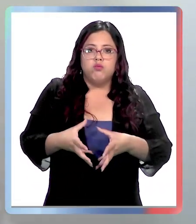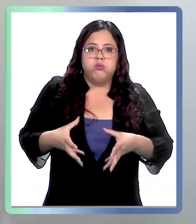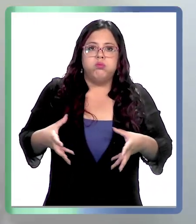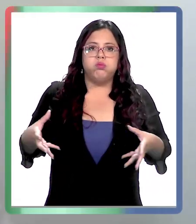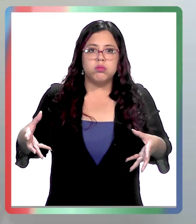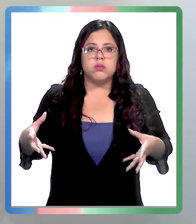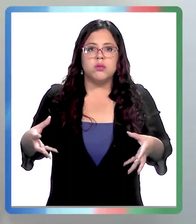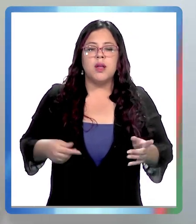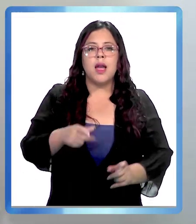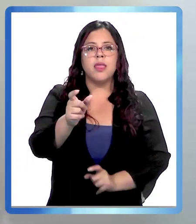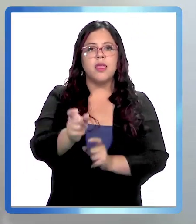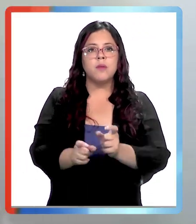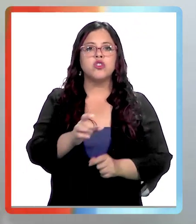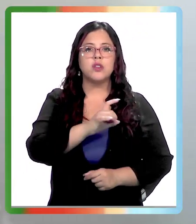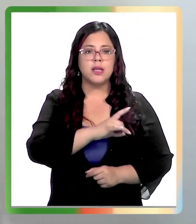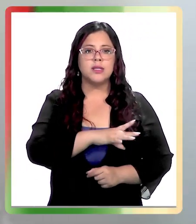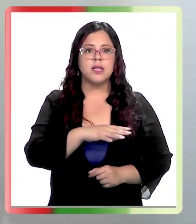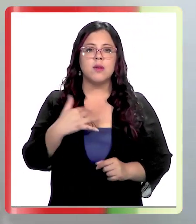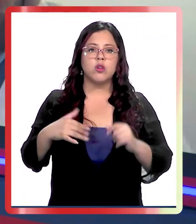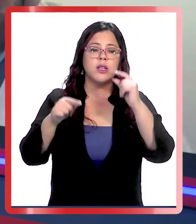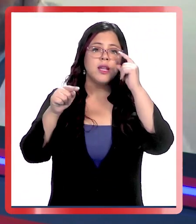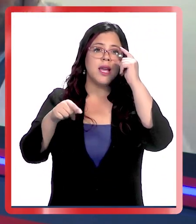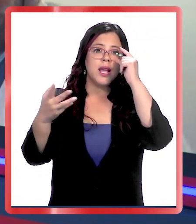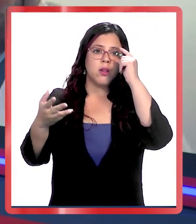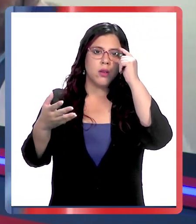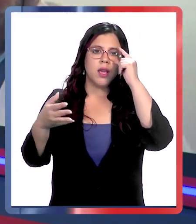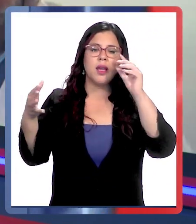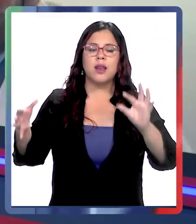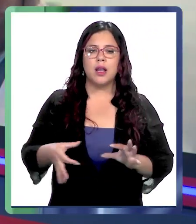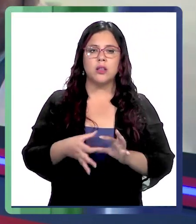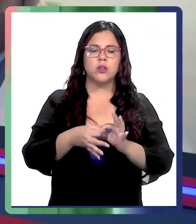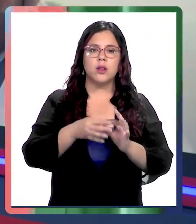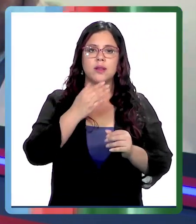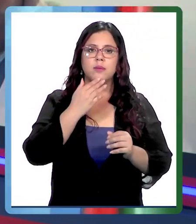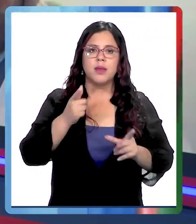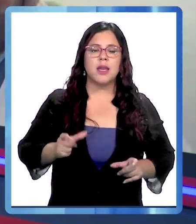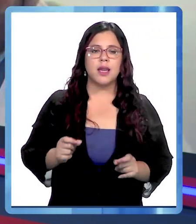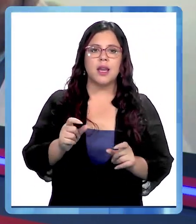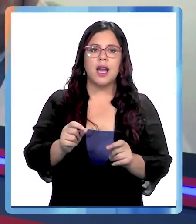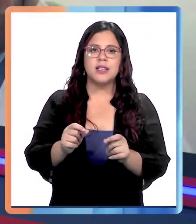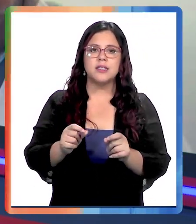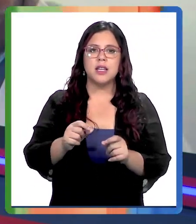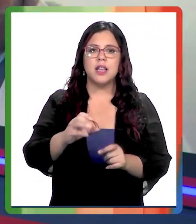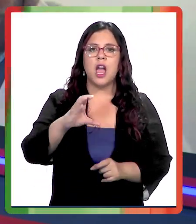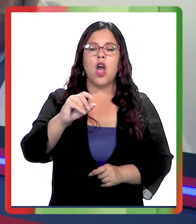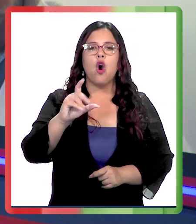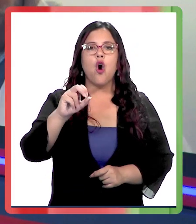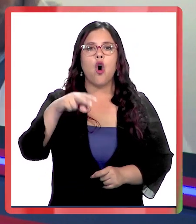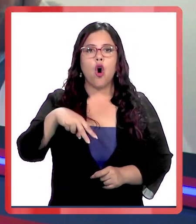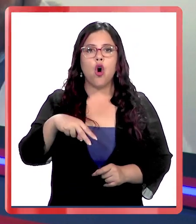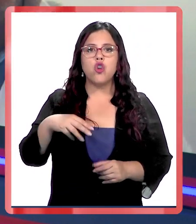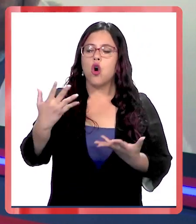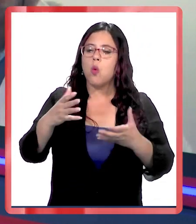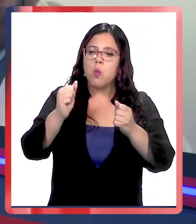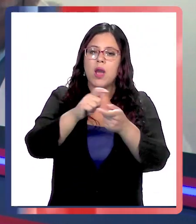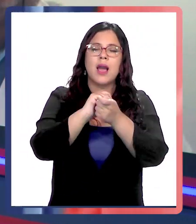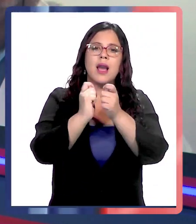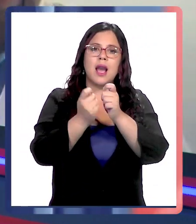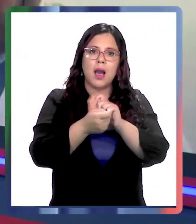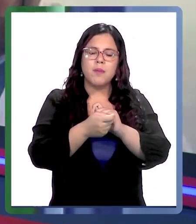o descartar la presencia de un cáncer colorectal. Perfecto. Doctor, nosotros antes estábamos hablando de los hábitos.